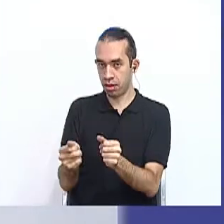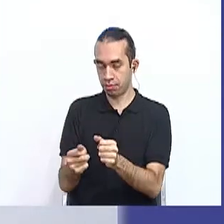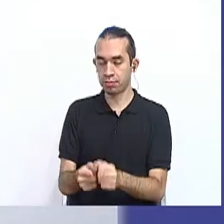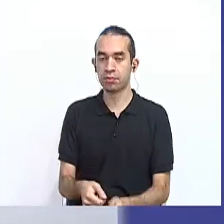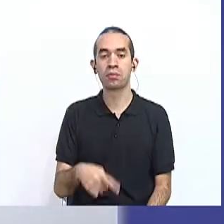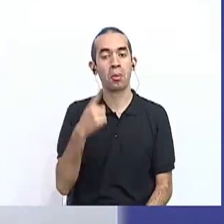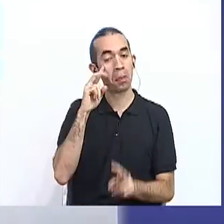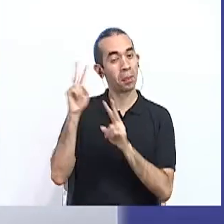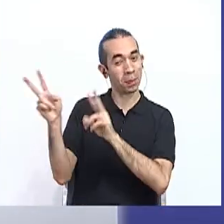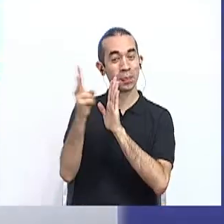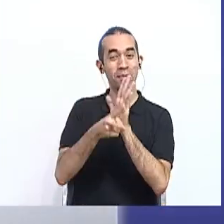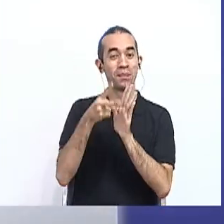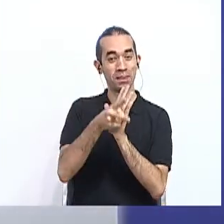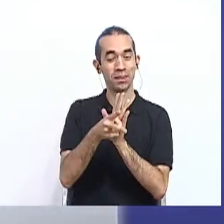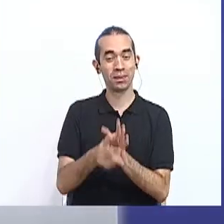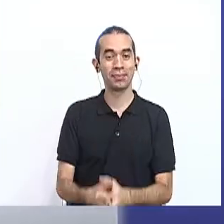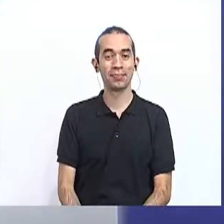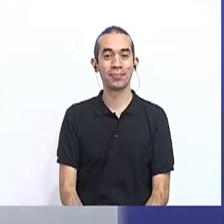video.